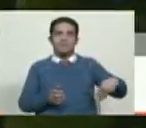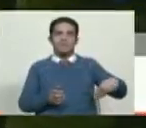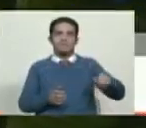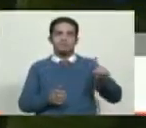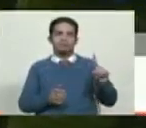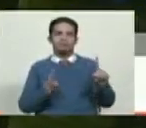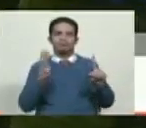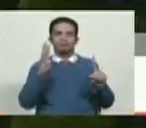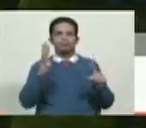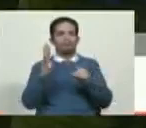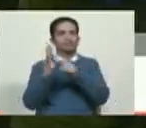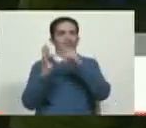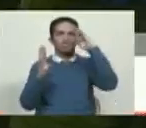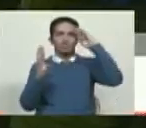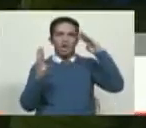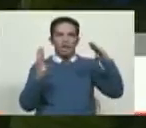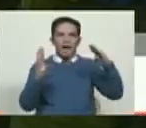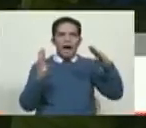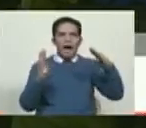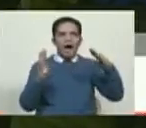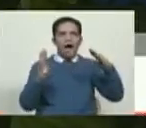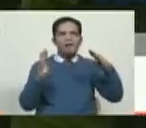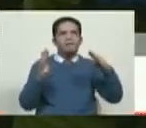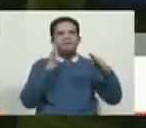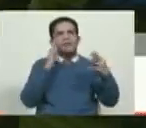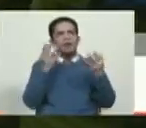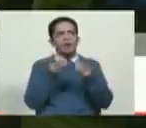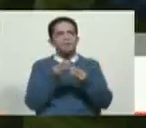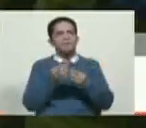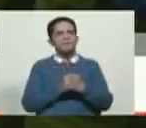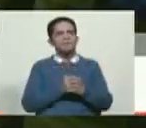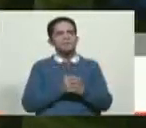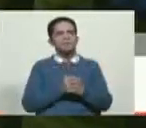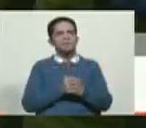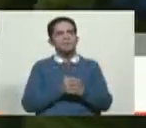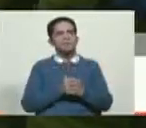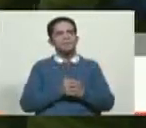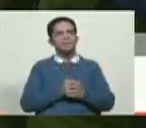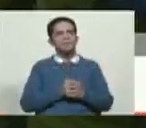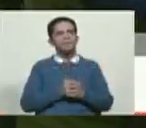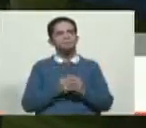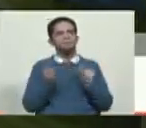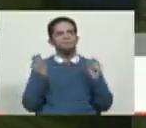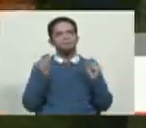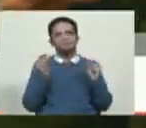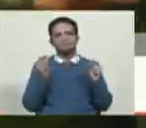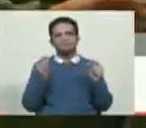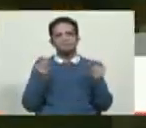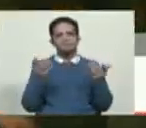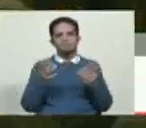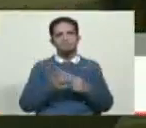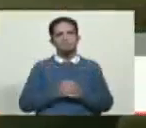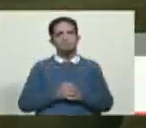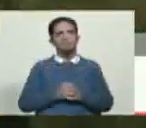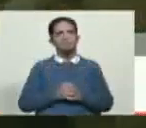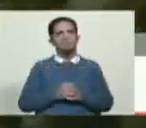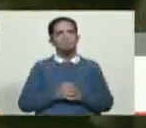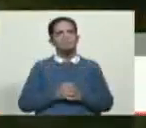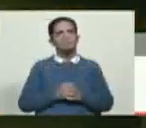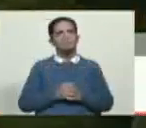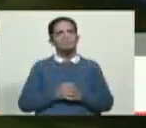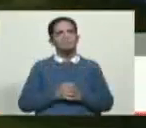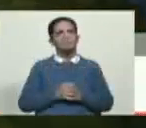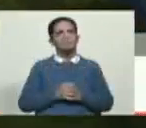Moros con los soldados que se encuentran acompañándoles allí, el diálogo, el encuentro, la conversación,